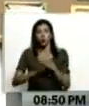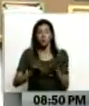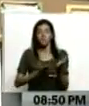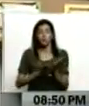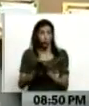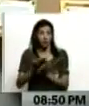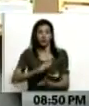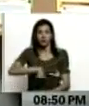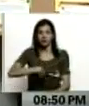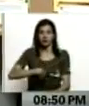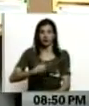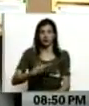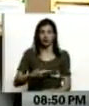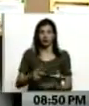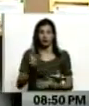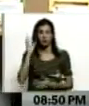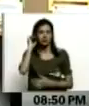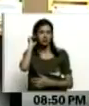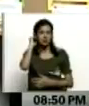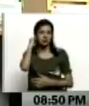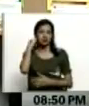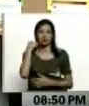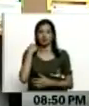verdad sea sigue siendo